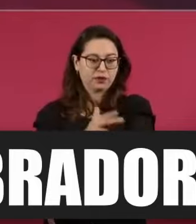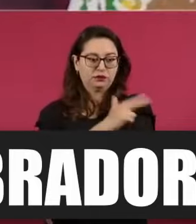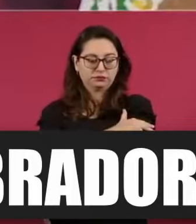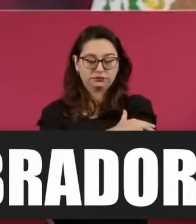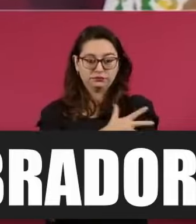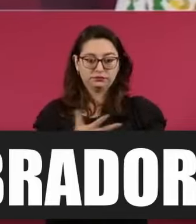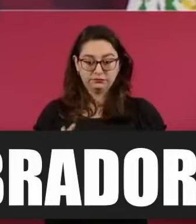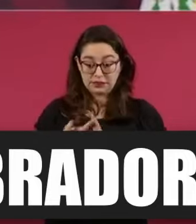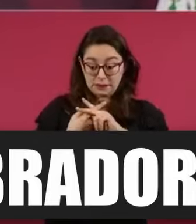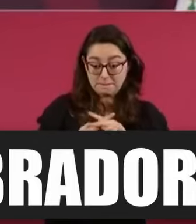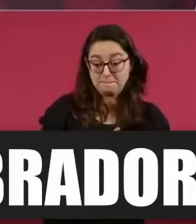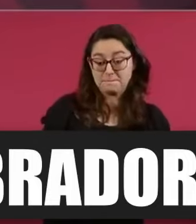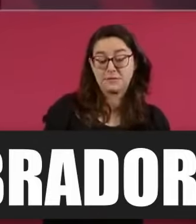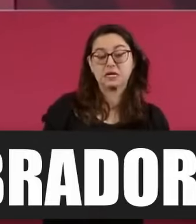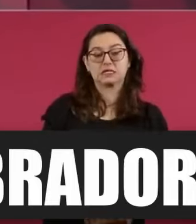133,000 elementos,